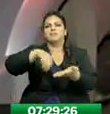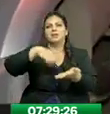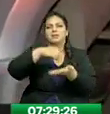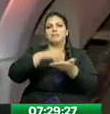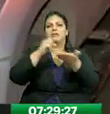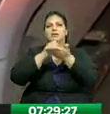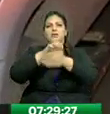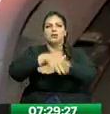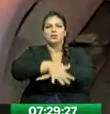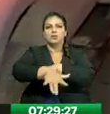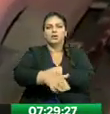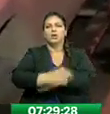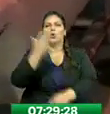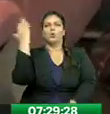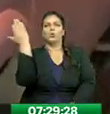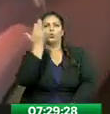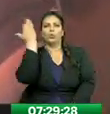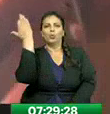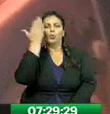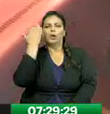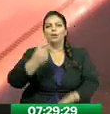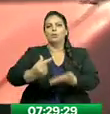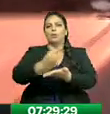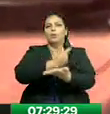Tungurahua, Guayas y Sucumbíos.